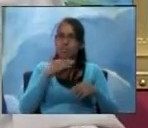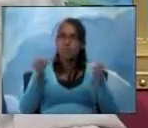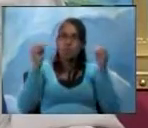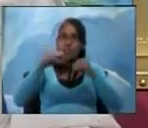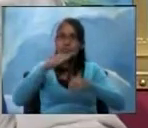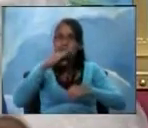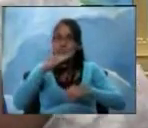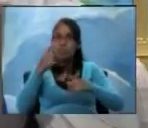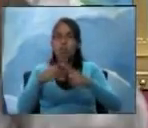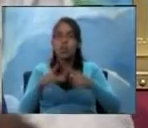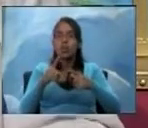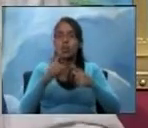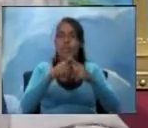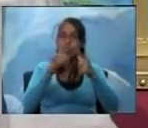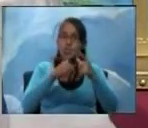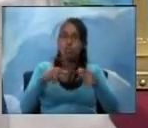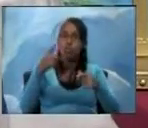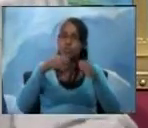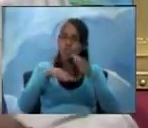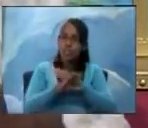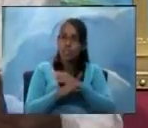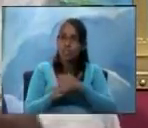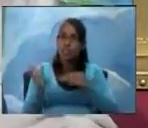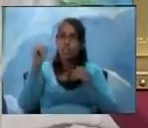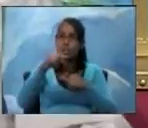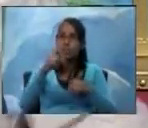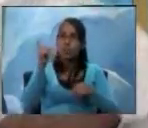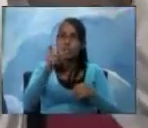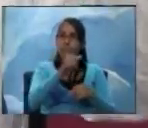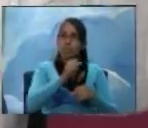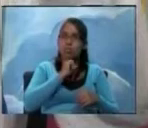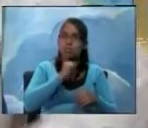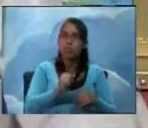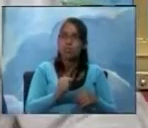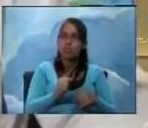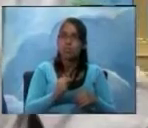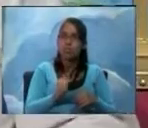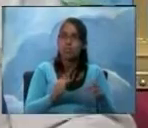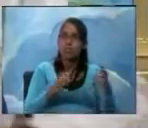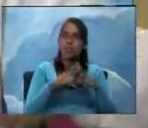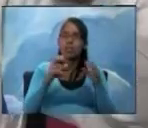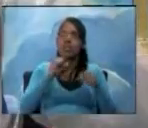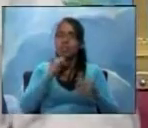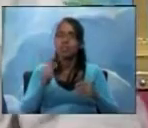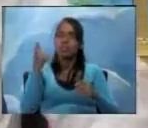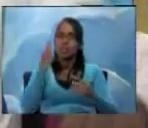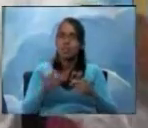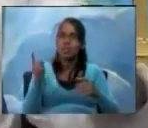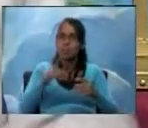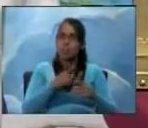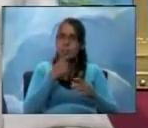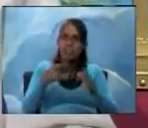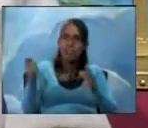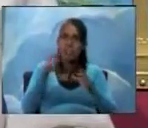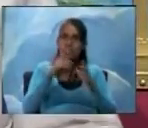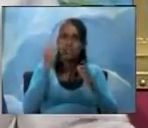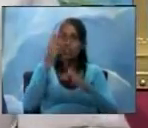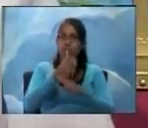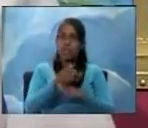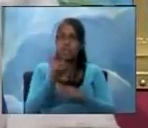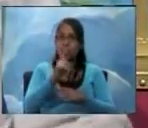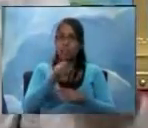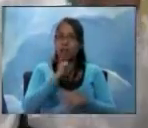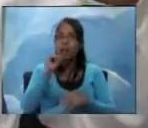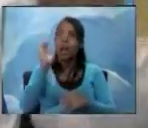Pero resulta que entonces cuando bajaba, yo agarraba a esa persona, como yo era funcionario, y entraba a cocorrones, a palos, y lo llevaba, y no era